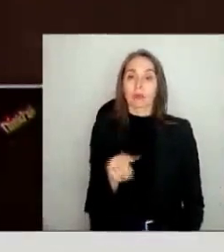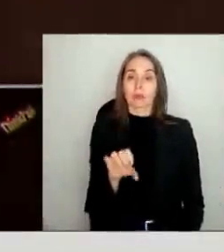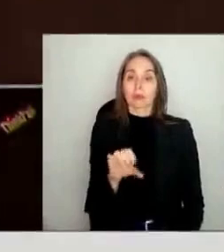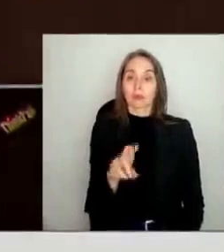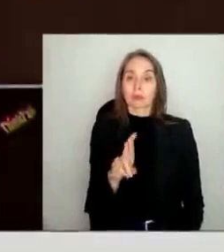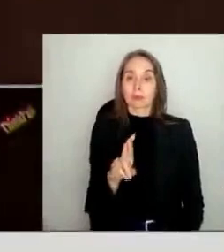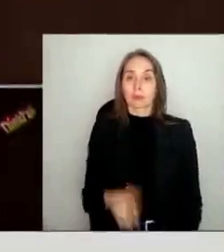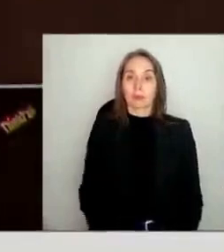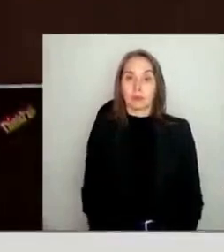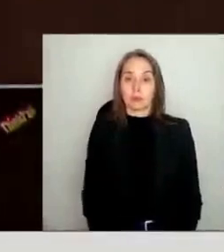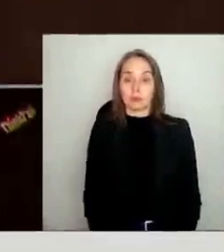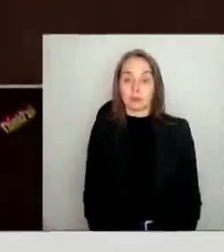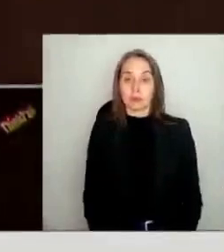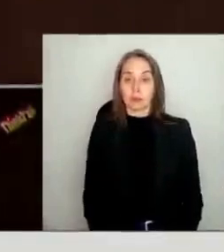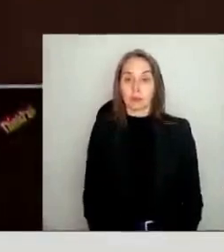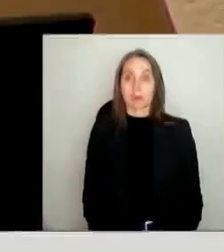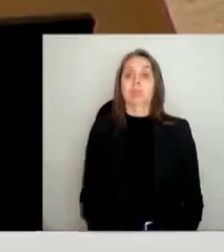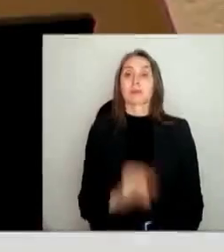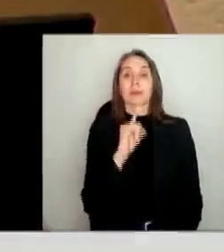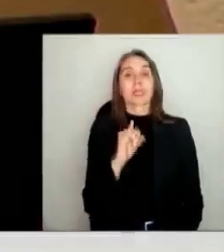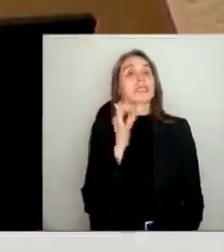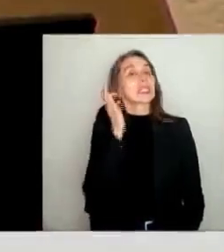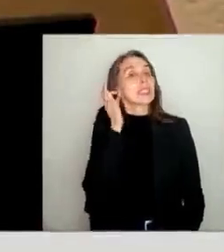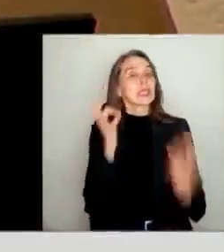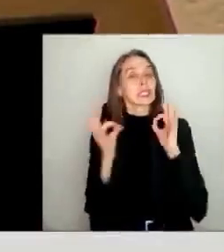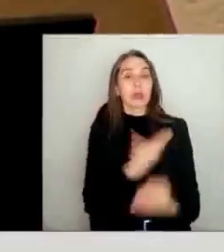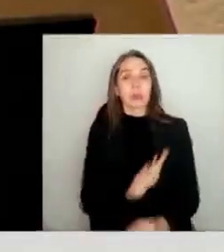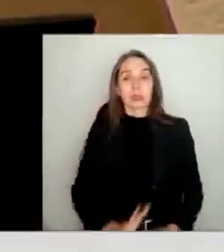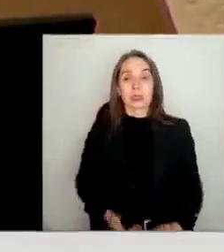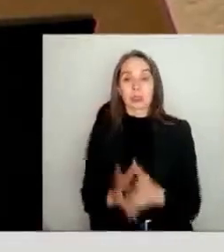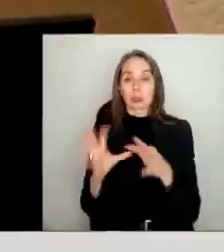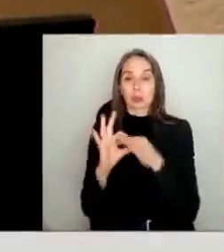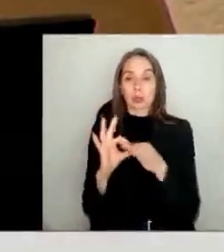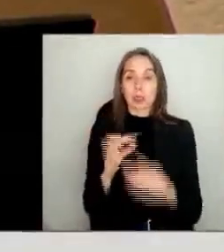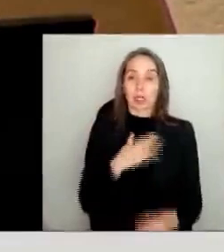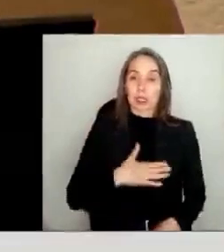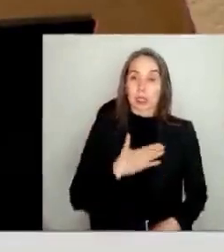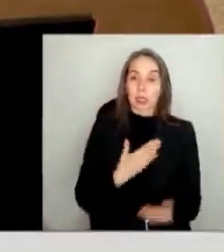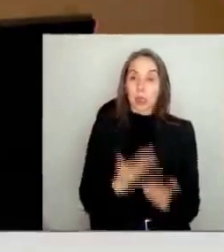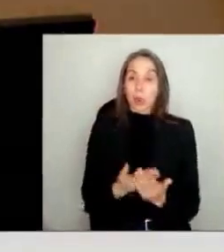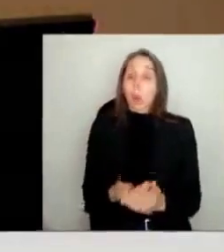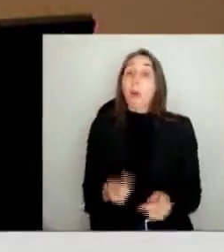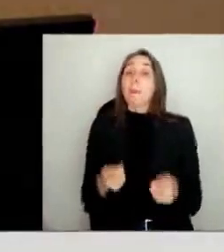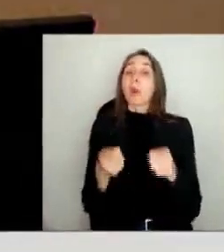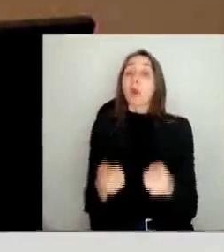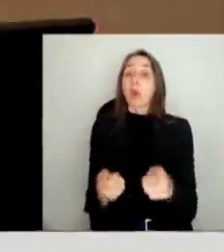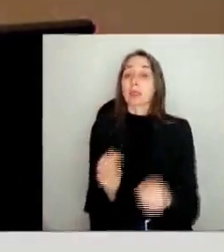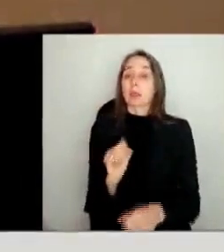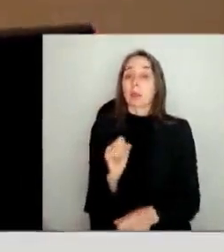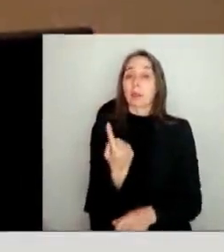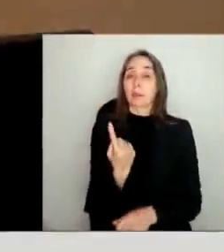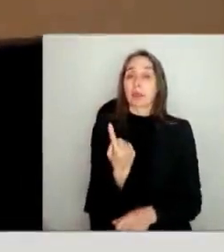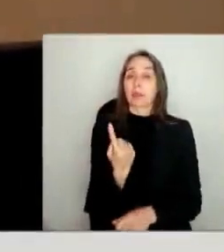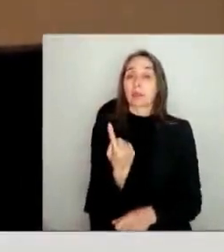Kaiser Sí señora presidenta Muchísimas gracias eh yo quería proponer lo siguiente en primer lugar que este el